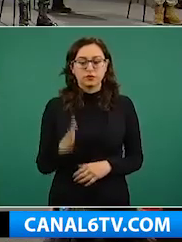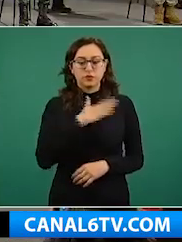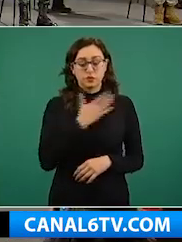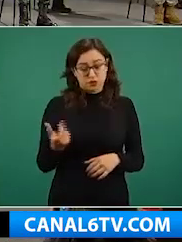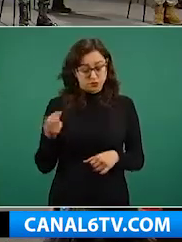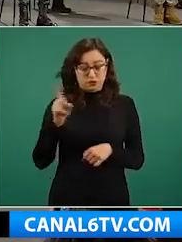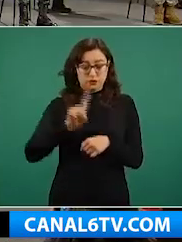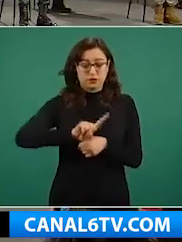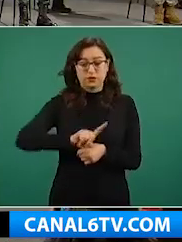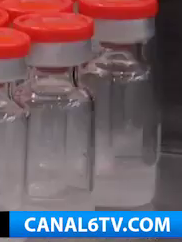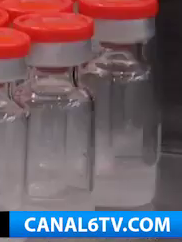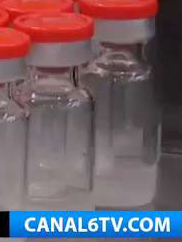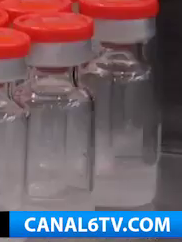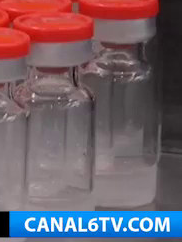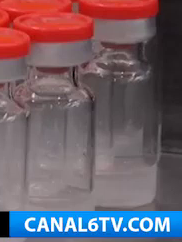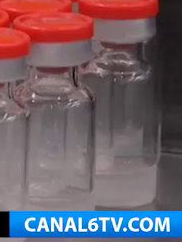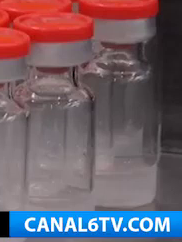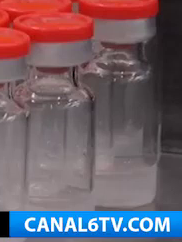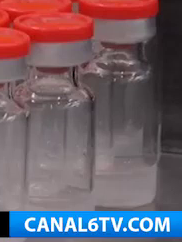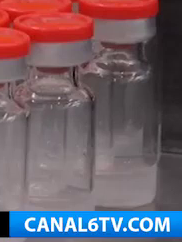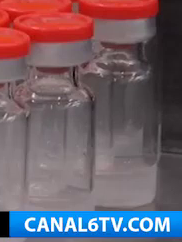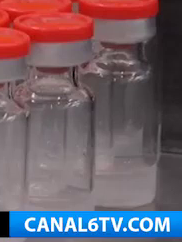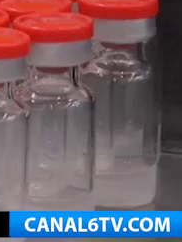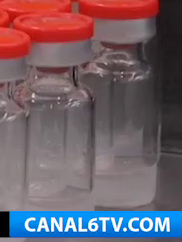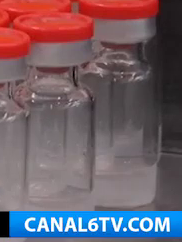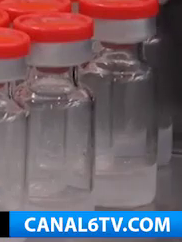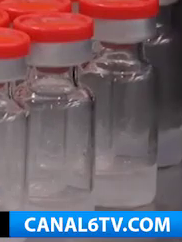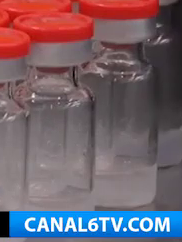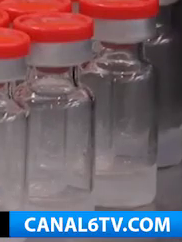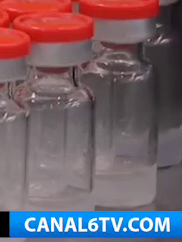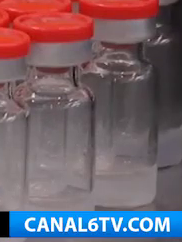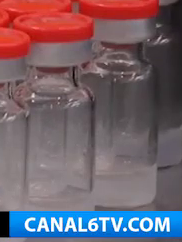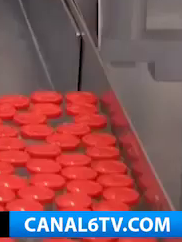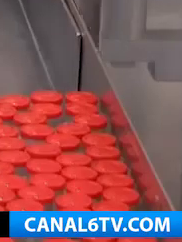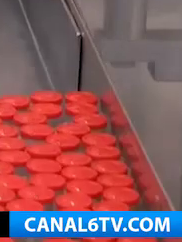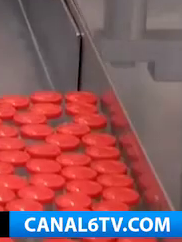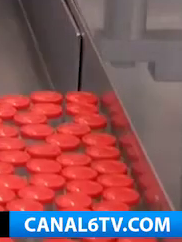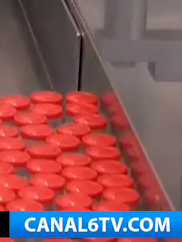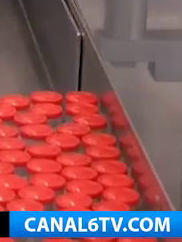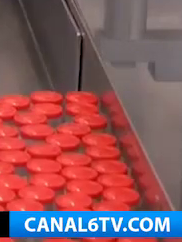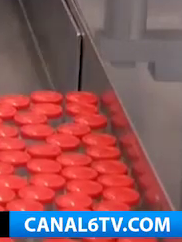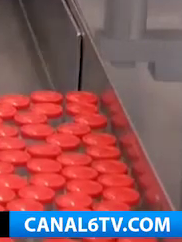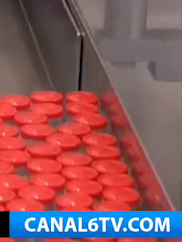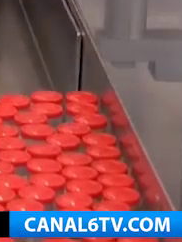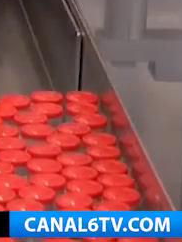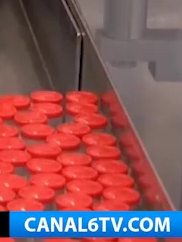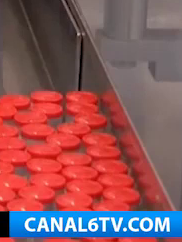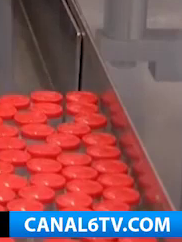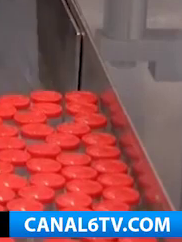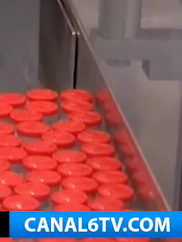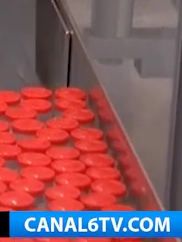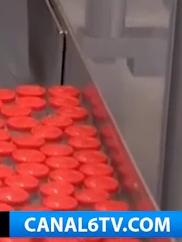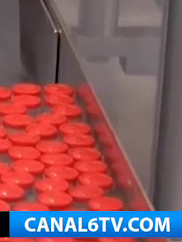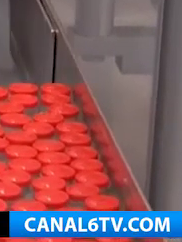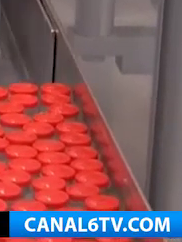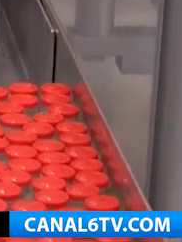con farmacéuticos. Sin embargo, Marcelo Ebrard mencionó que los convenios firmados que se tienen con las compañías que venden las vacunas anti-COVID-19 incluyen restricciones